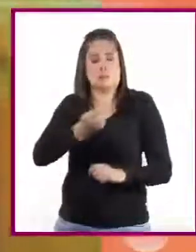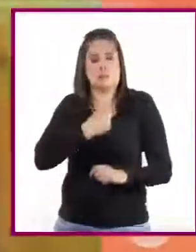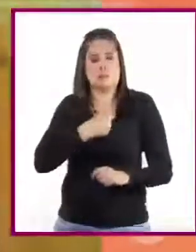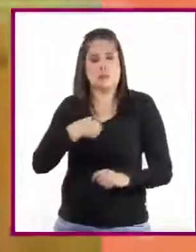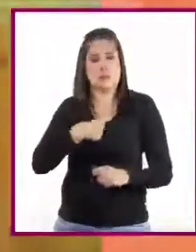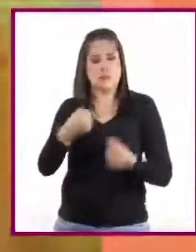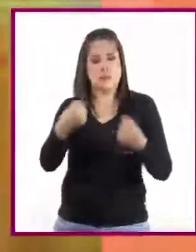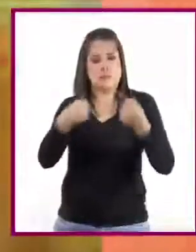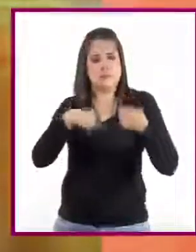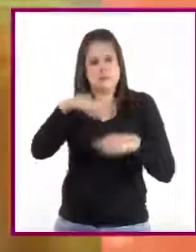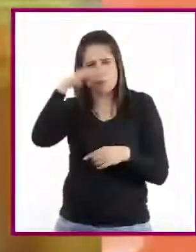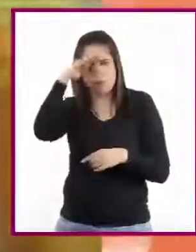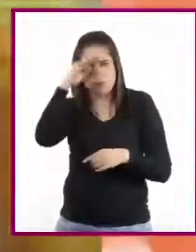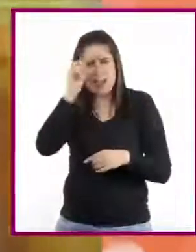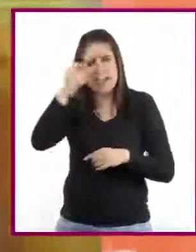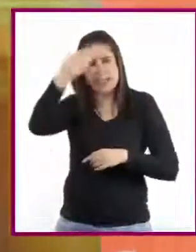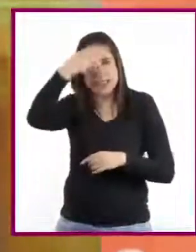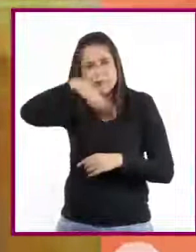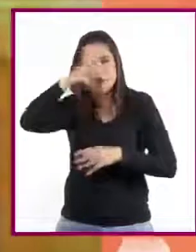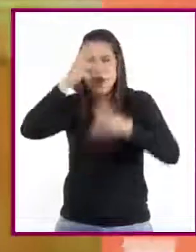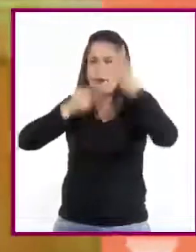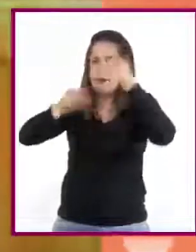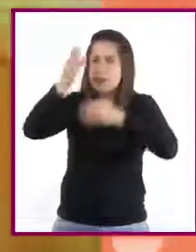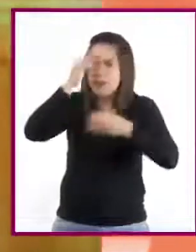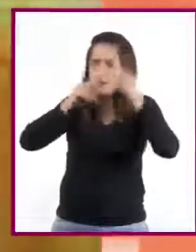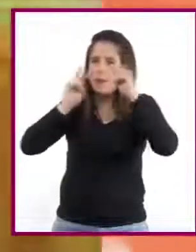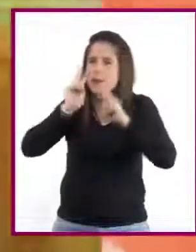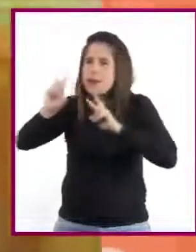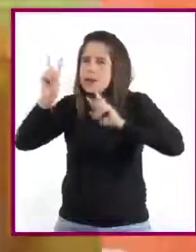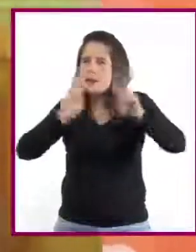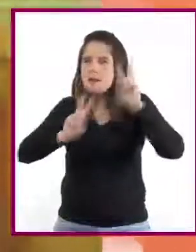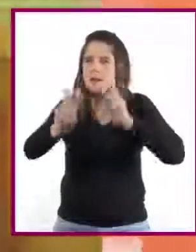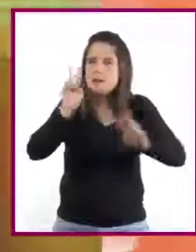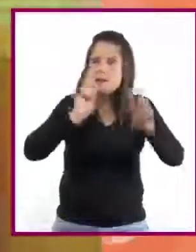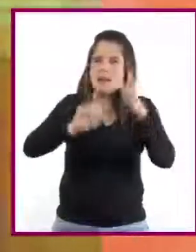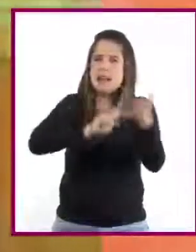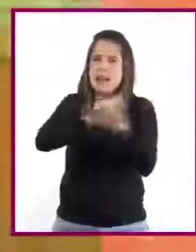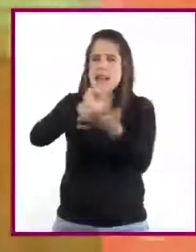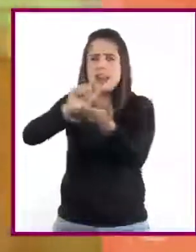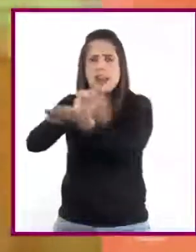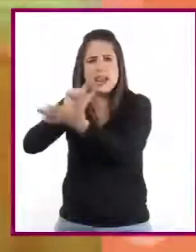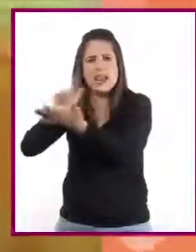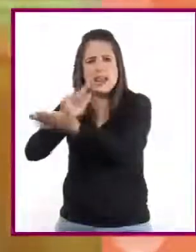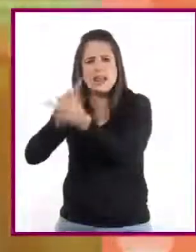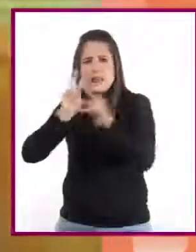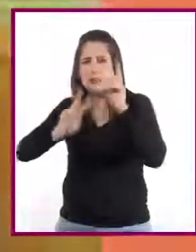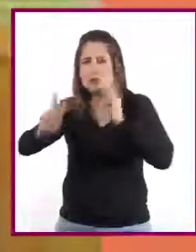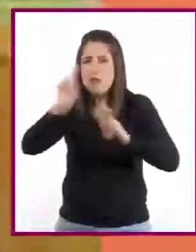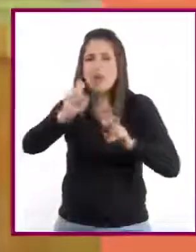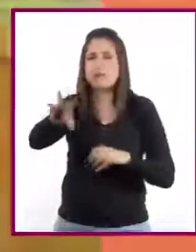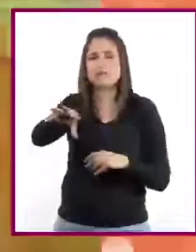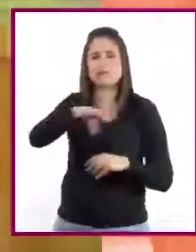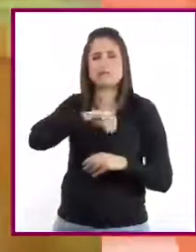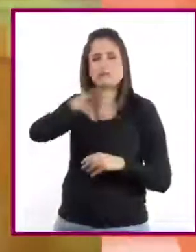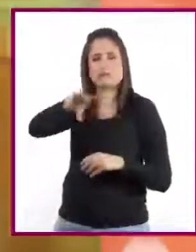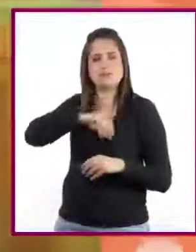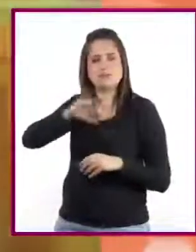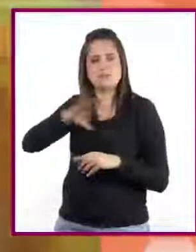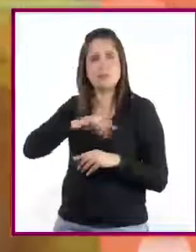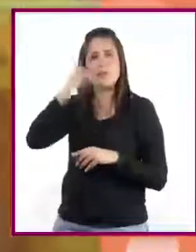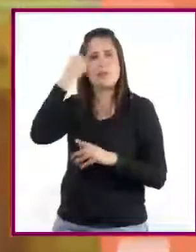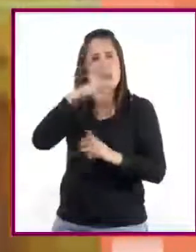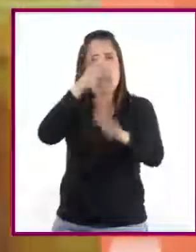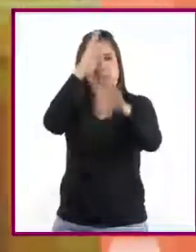reflexionada, producto de la experiencia que hemos tenido de ver cuál es la ventaja de ponernos de acuerdo, ¿no? Y un ponernos de acuerdo